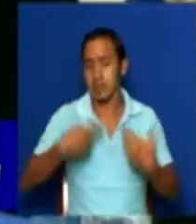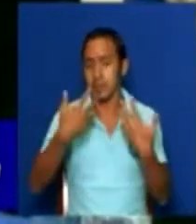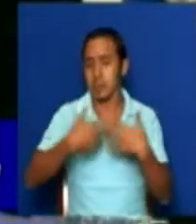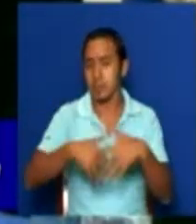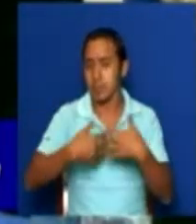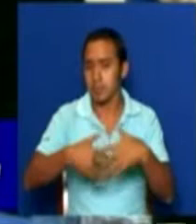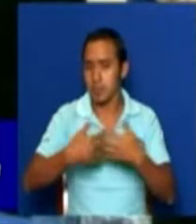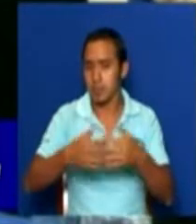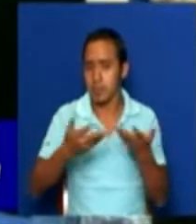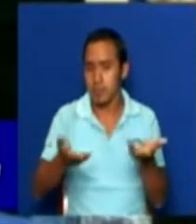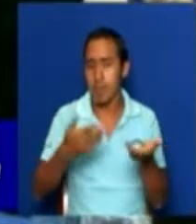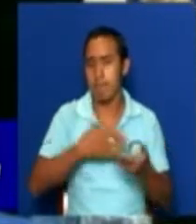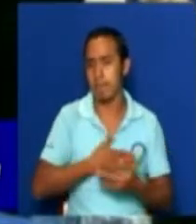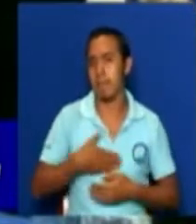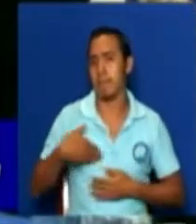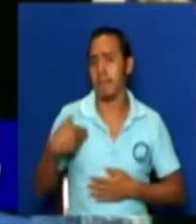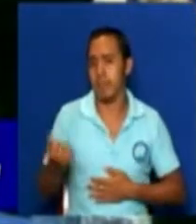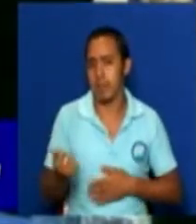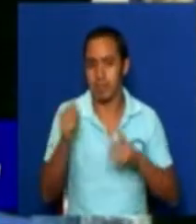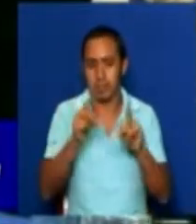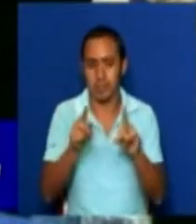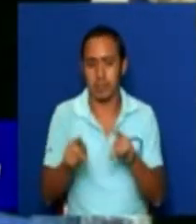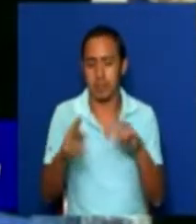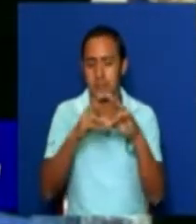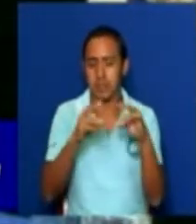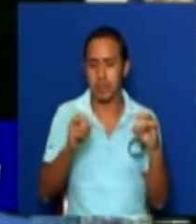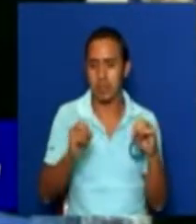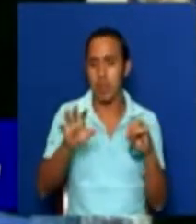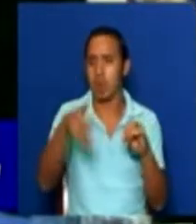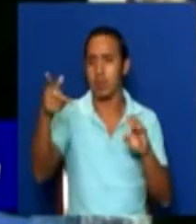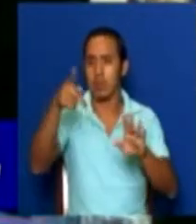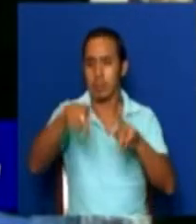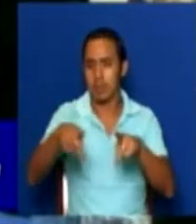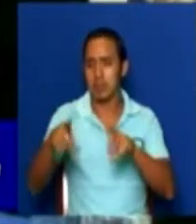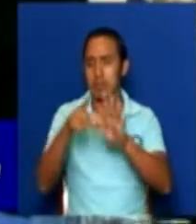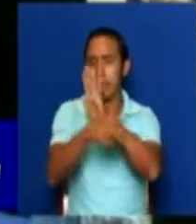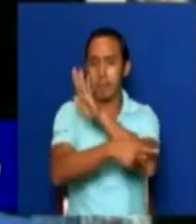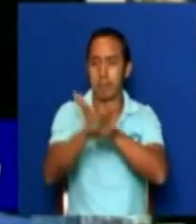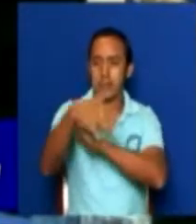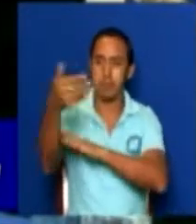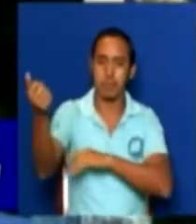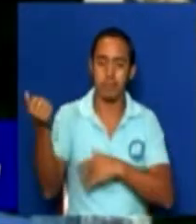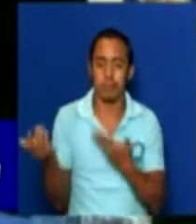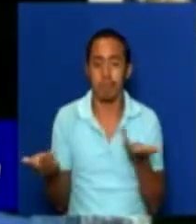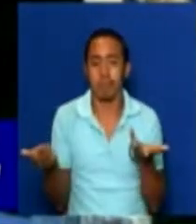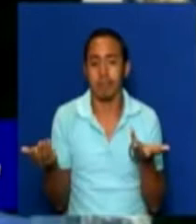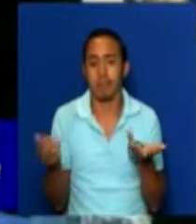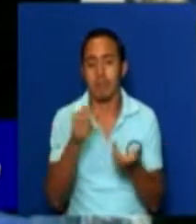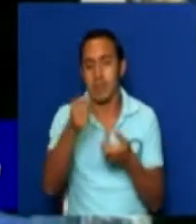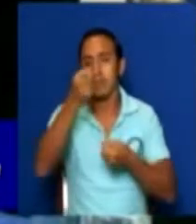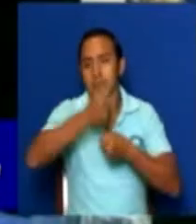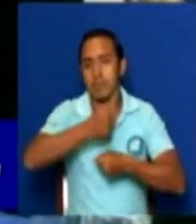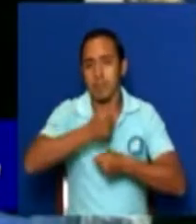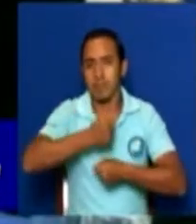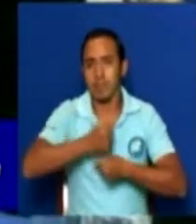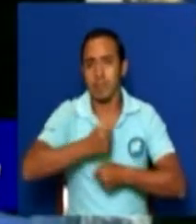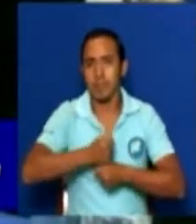empresa, es mucho mejor tener un profesional local que alguien que viene de fuera. Entonces, en ese sentido se está